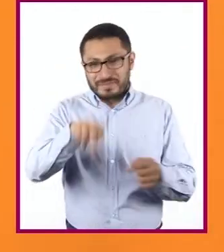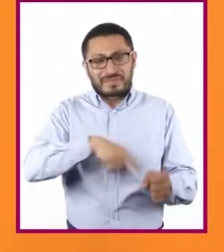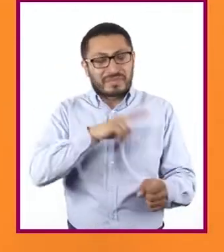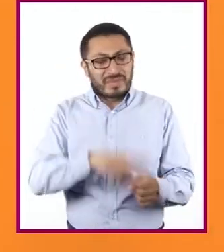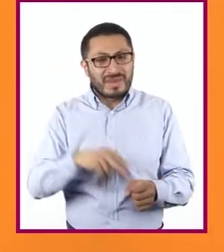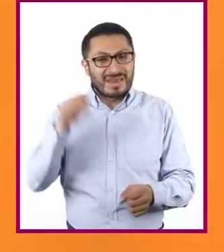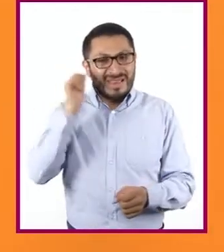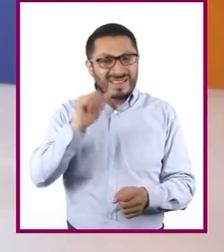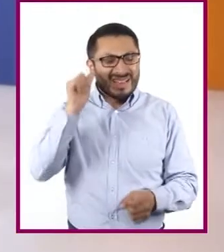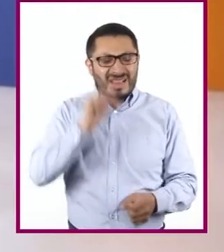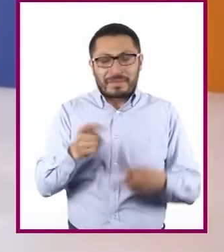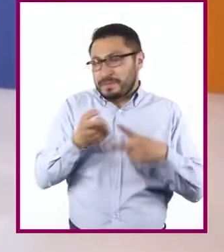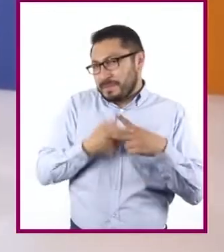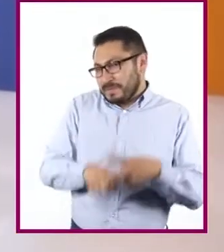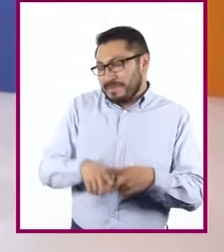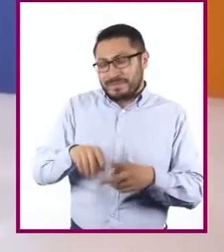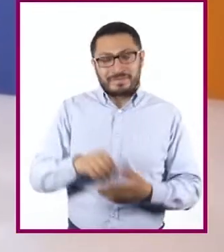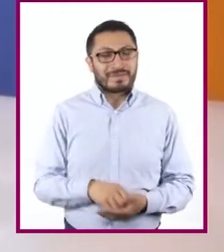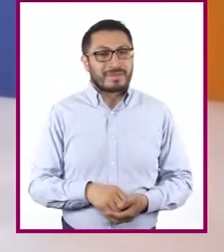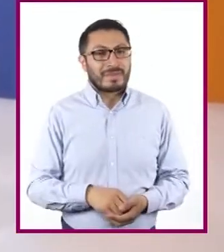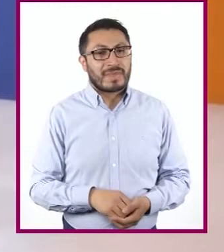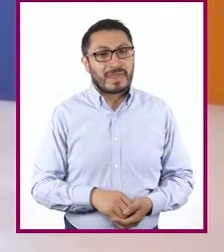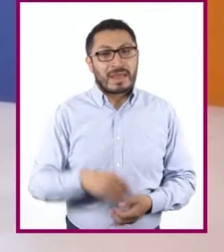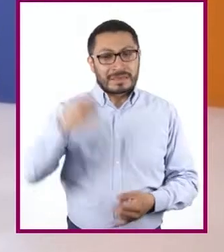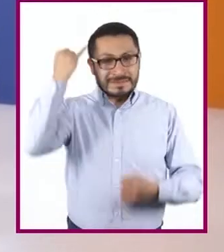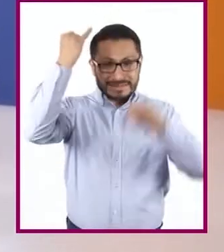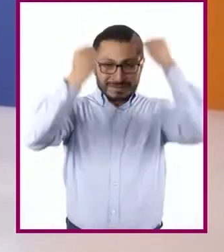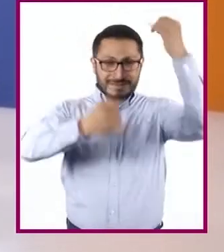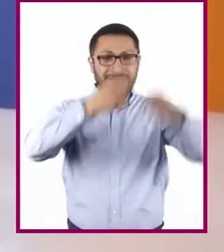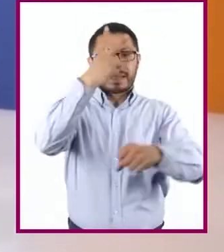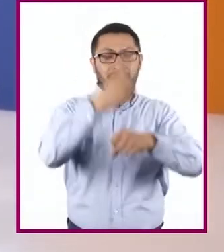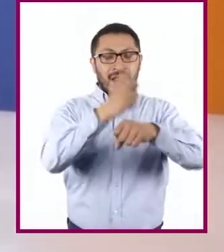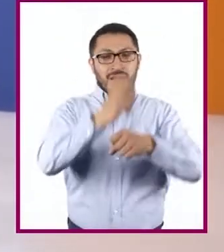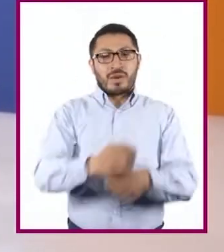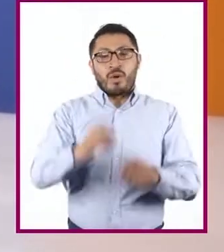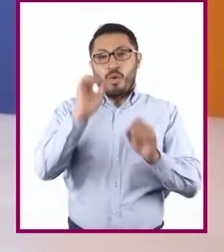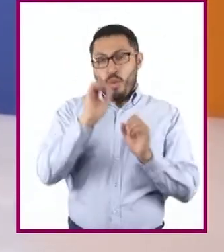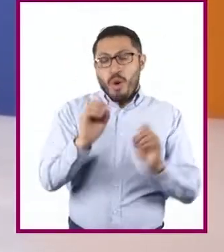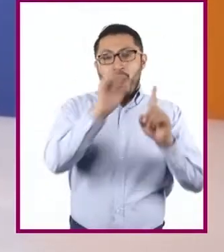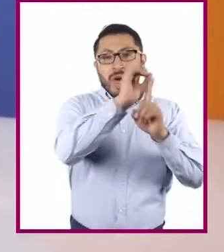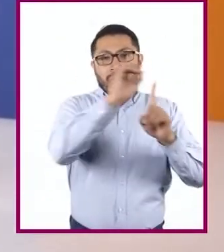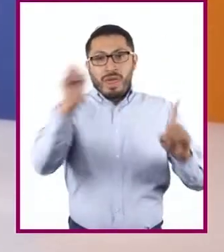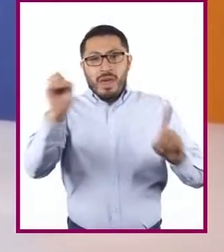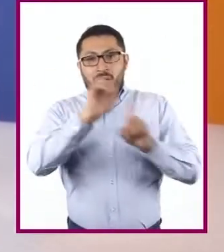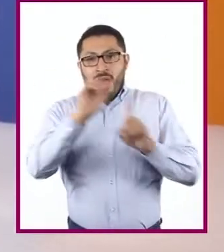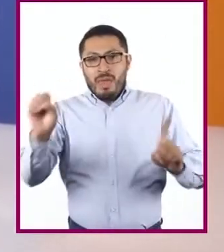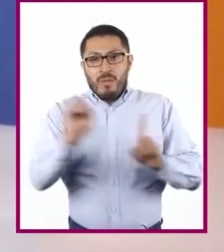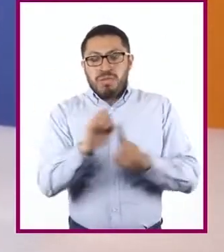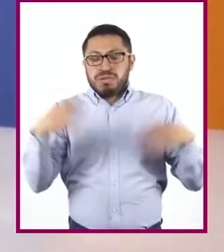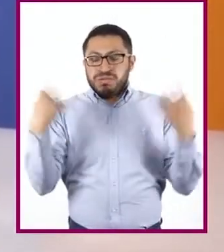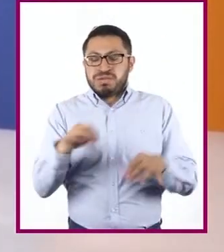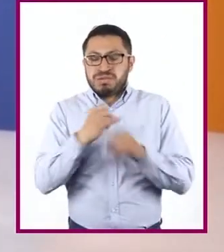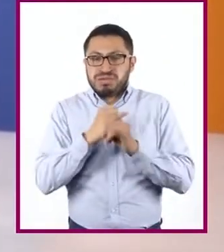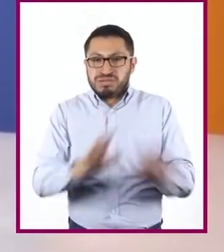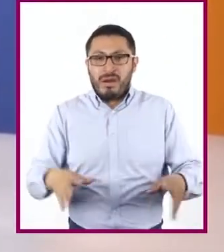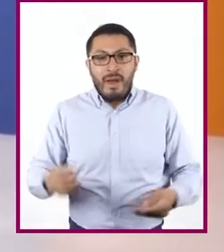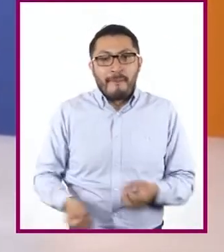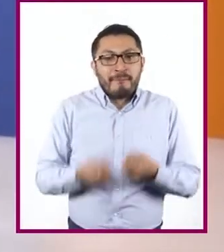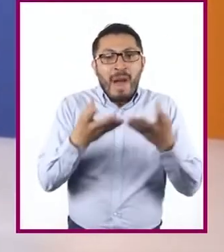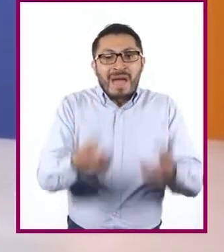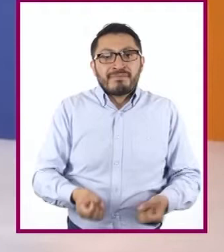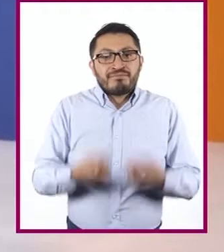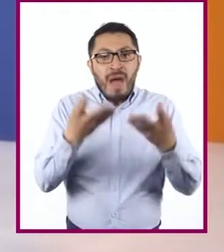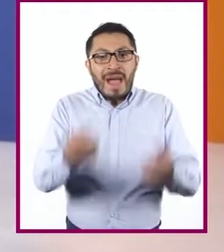inicio. Las ideas secundarias o enunciados que amplían son los que aportan información adicional